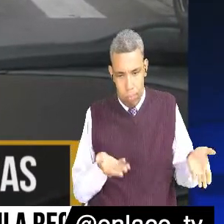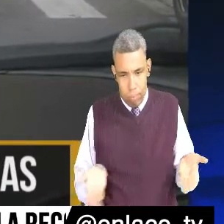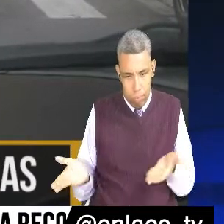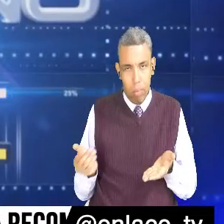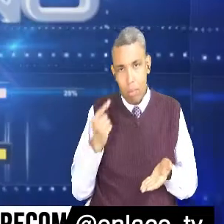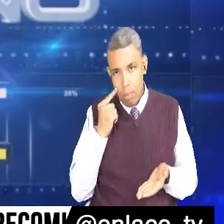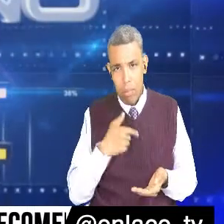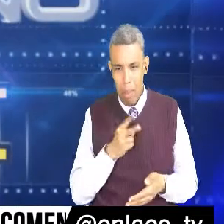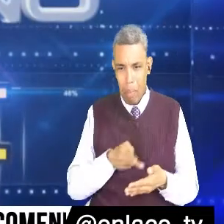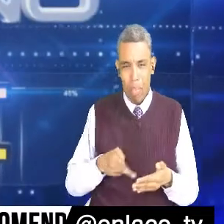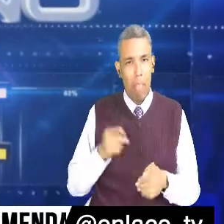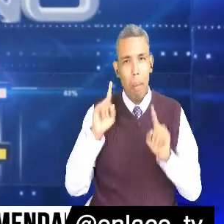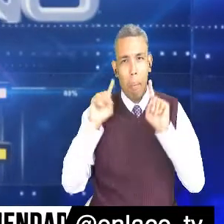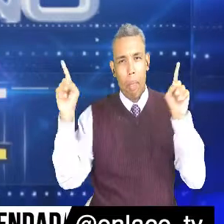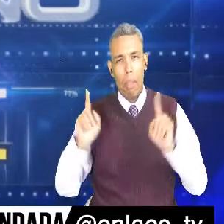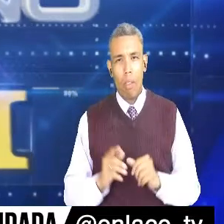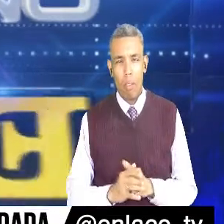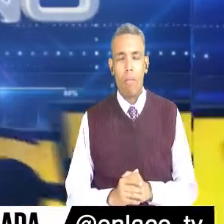vehículos.